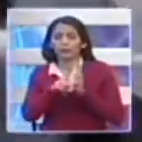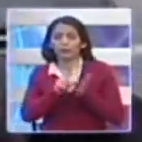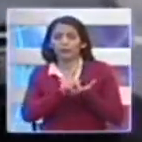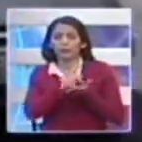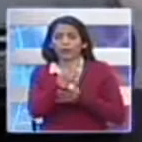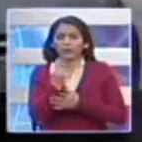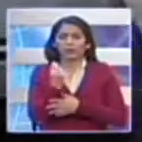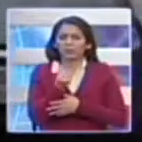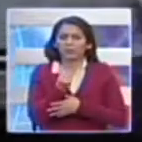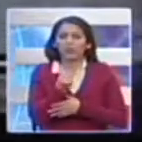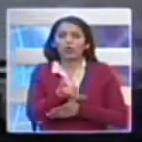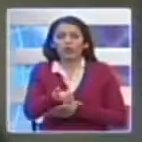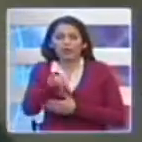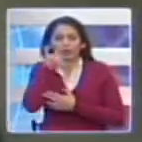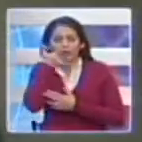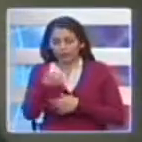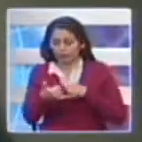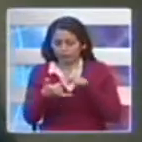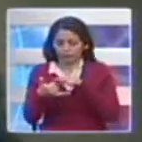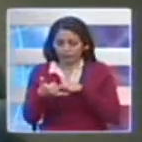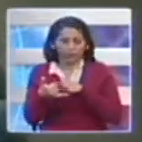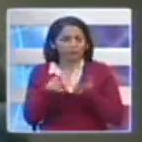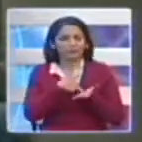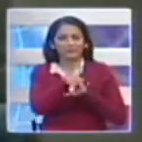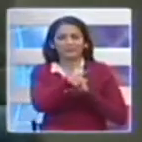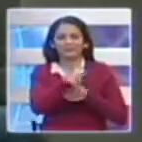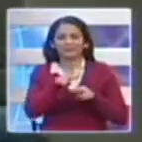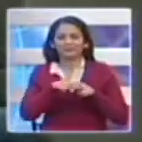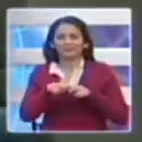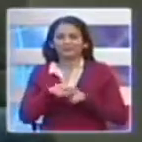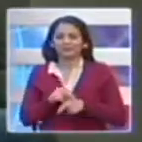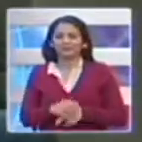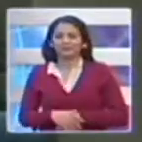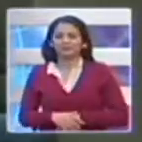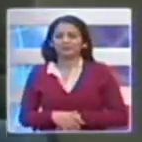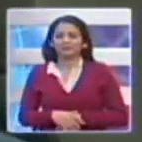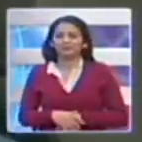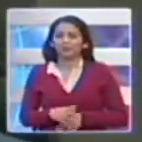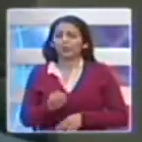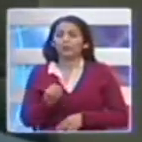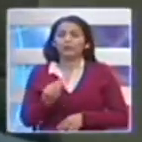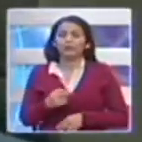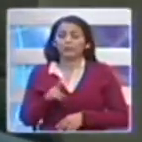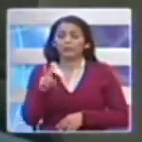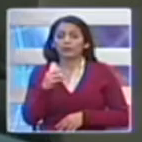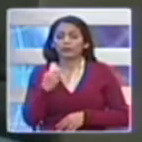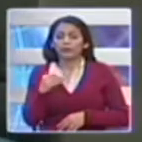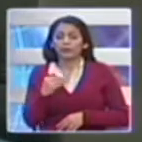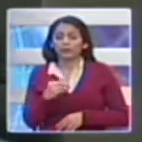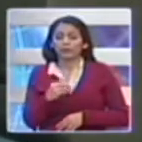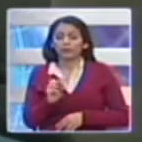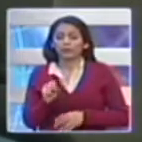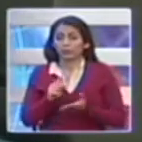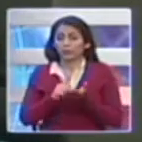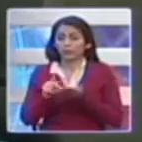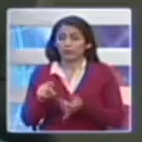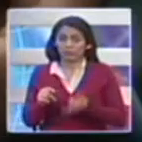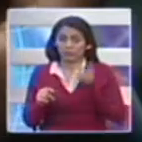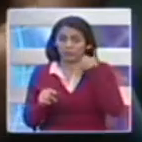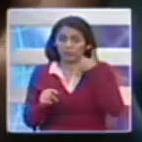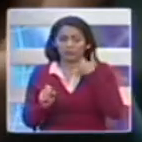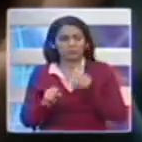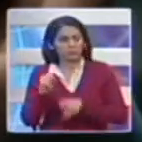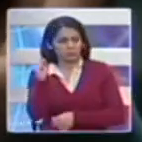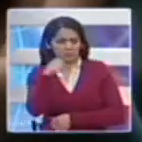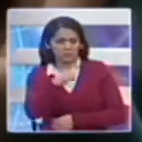realicen dentro y fuera de la ciudad. ¿Cuánto es la carrera? $20, señor. ¿Le puedo pagar con efectivo desde mi celular? Claro que sí.